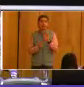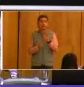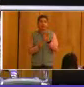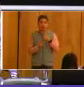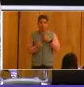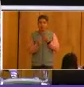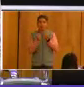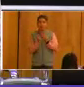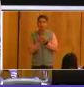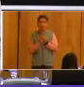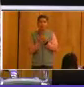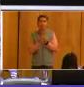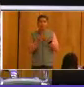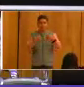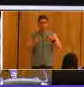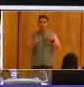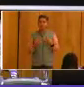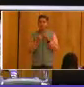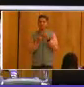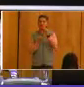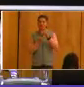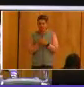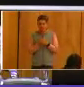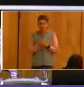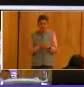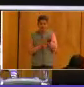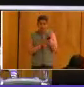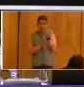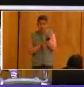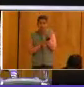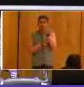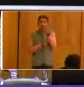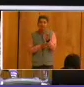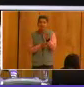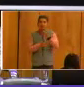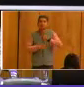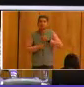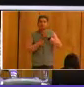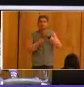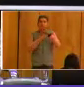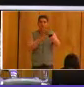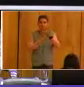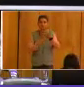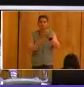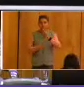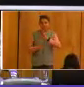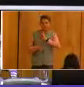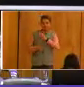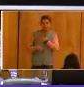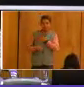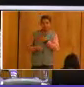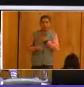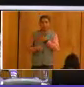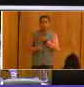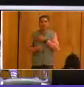ella, no me salvo yo. Esta es una expresión del español